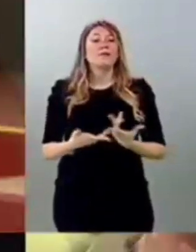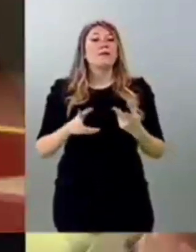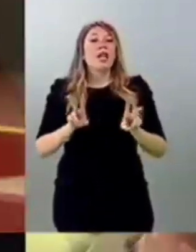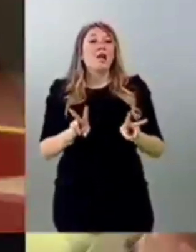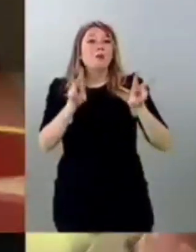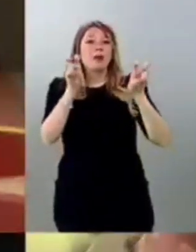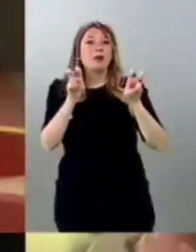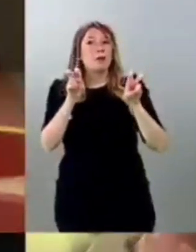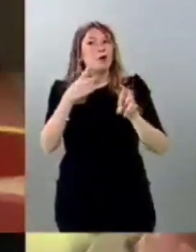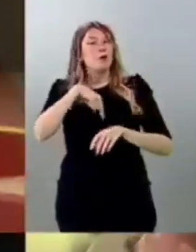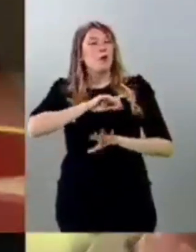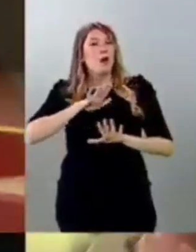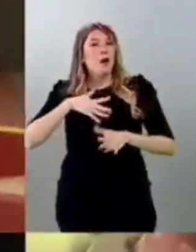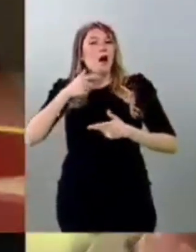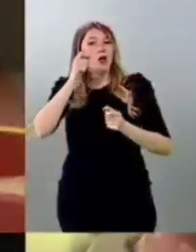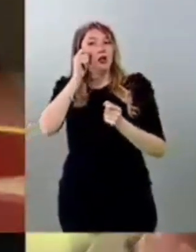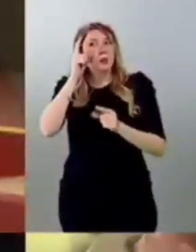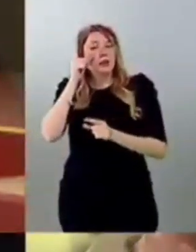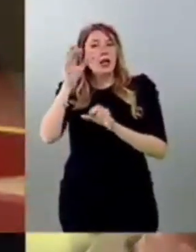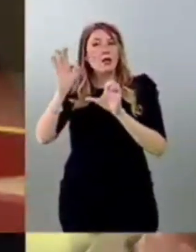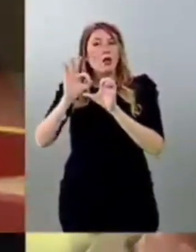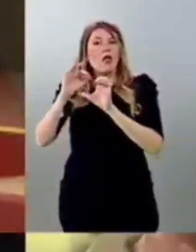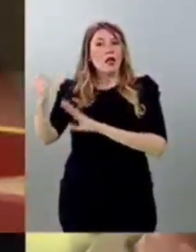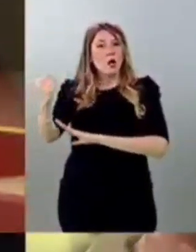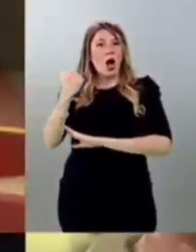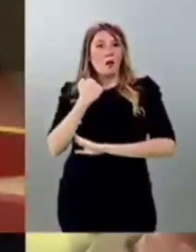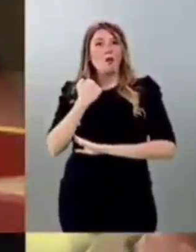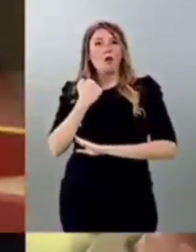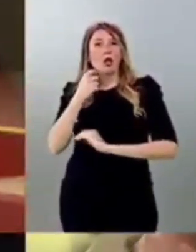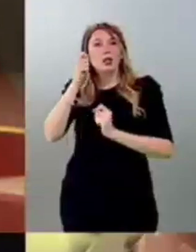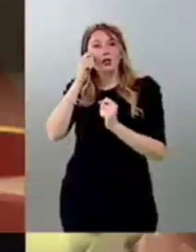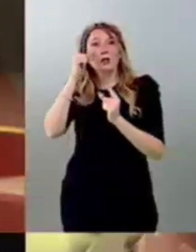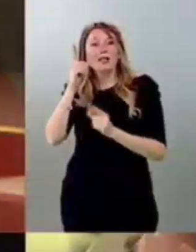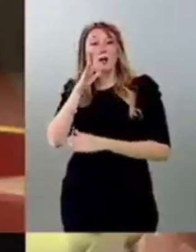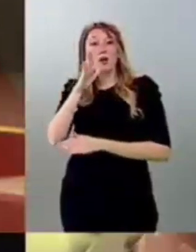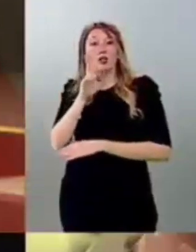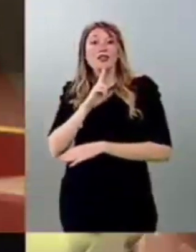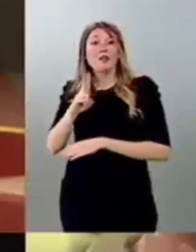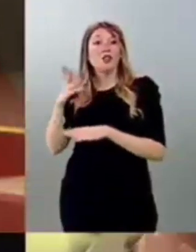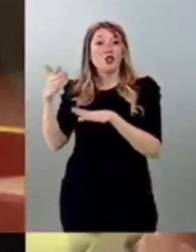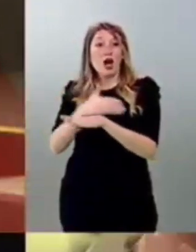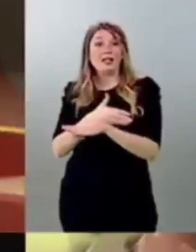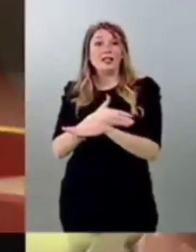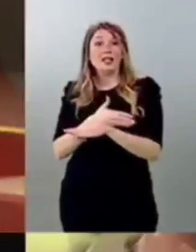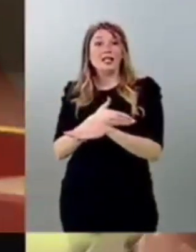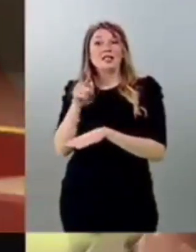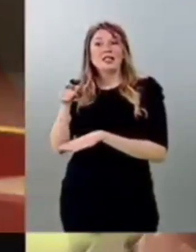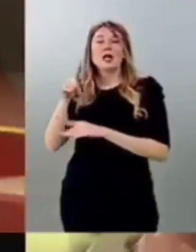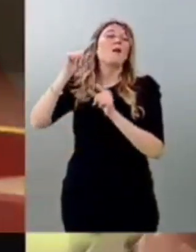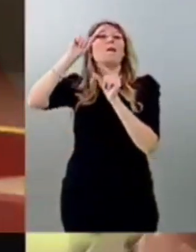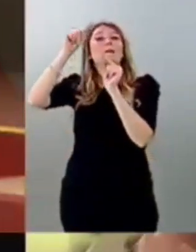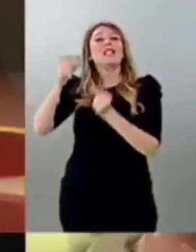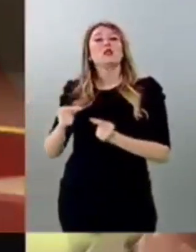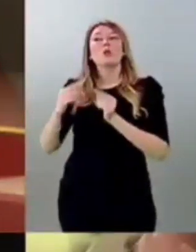Nos sorprendió el apoyo de Ciudadanos. Nos sorprendió porque, como te he comentado anteriormente, este es un presupuesto